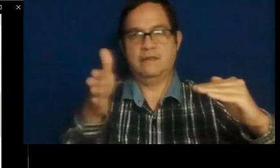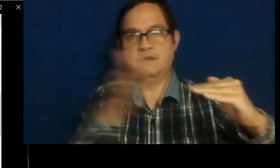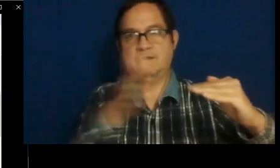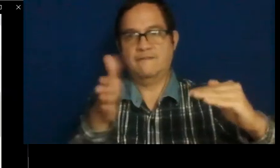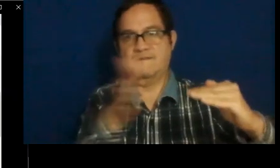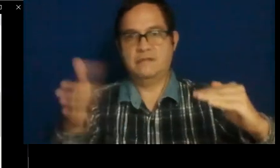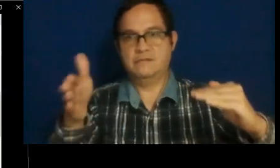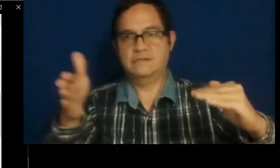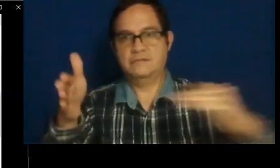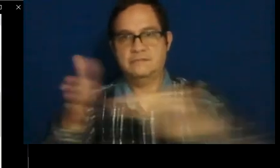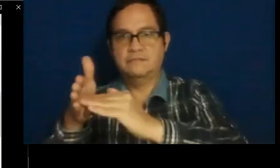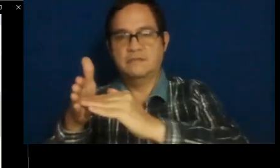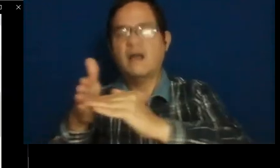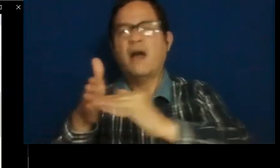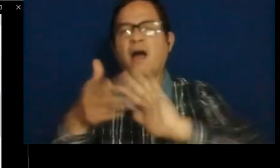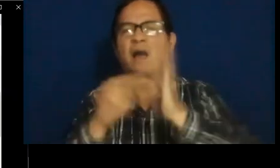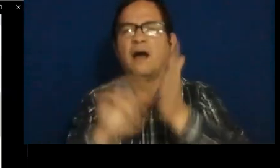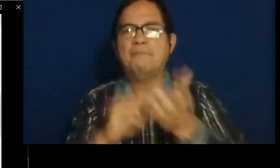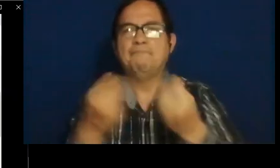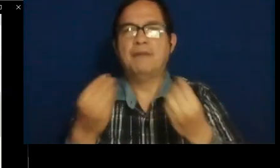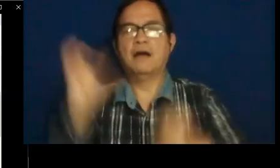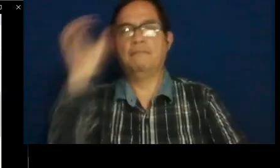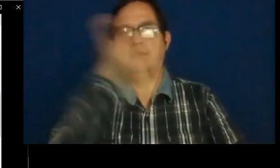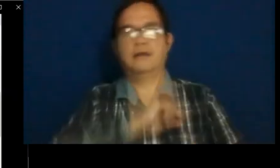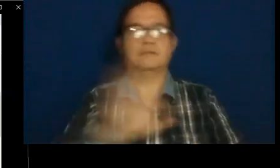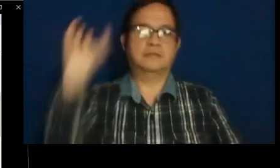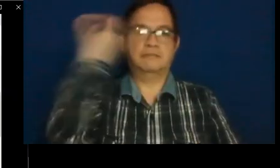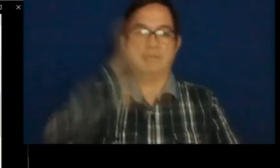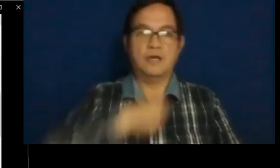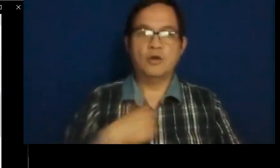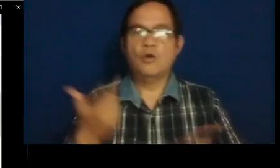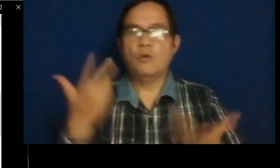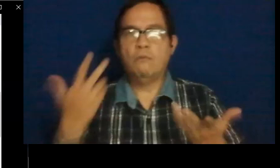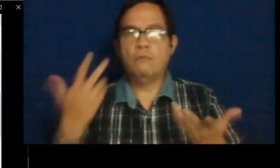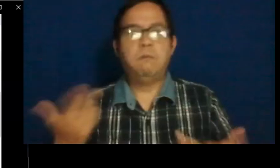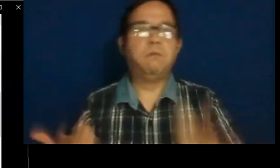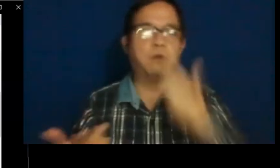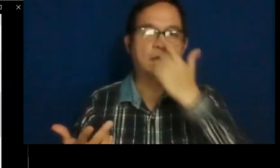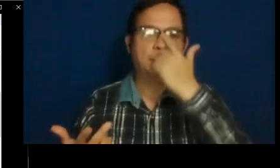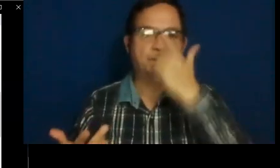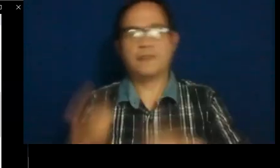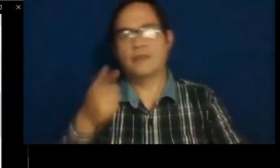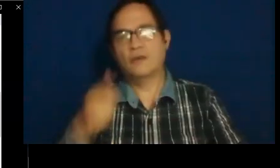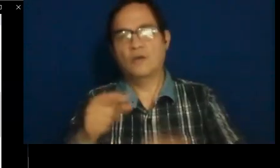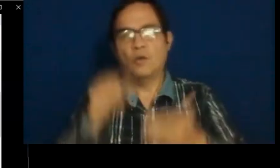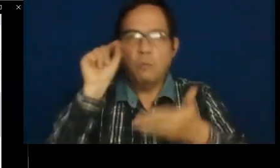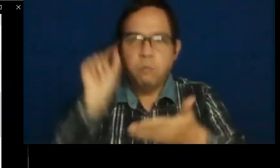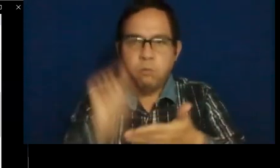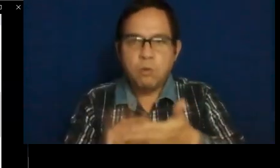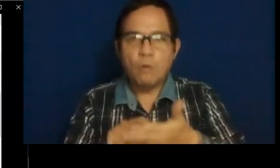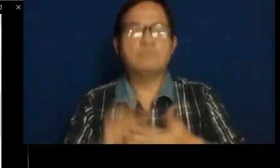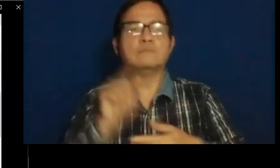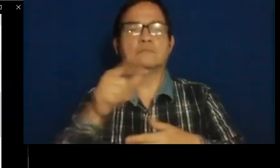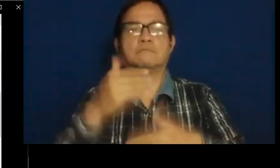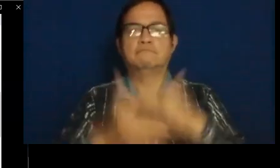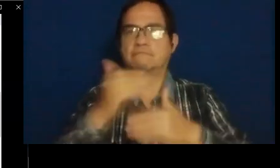yo vaya a hacer la simulación, teniendo en cuenta ya los criterios que les acabo de mostrar, usted oprime este botón y pone a